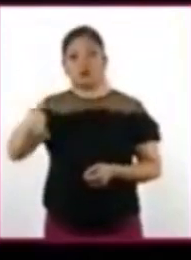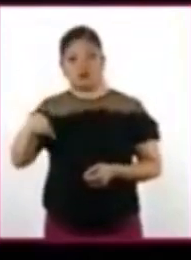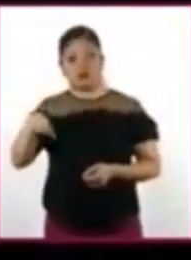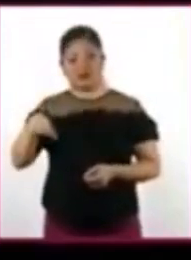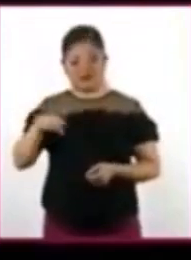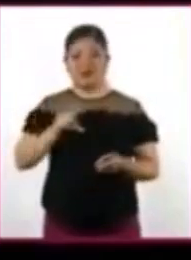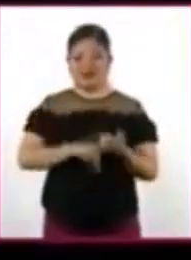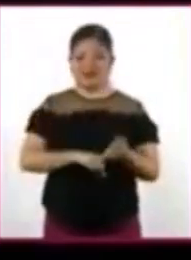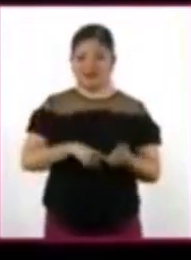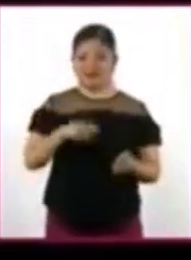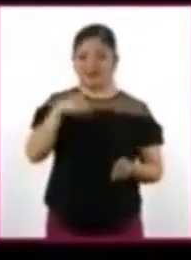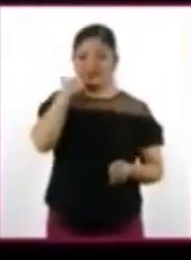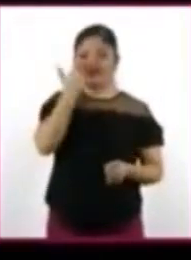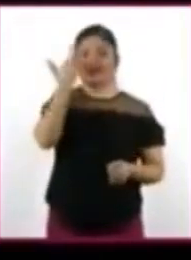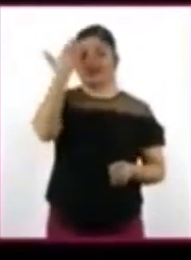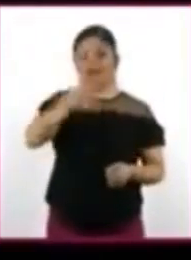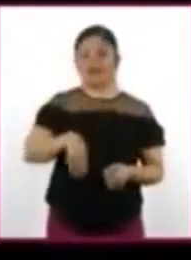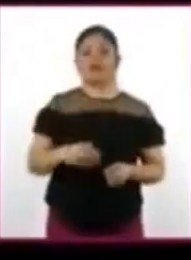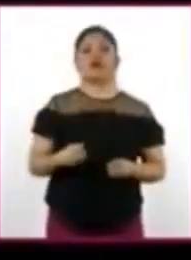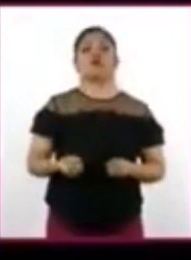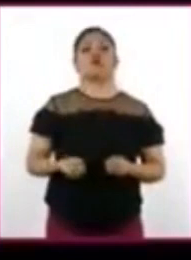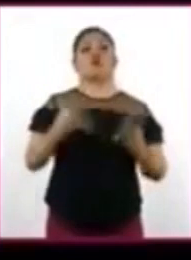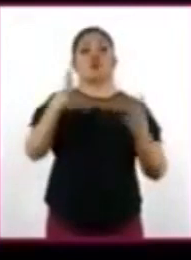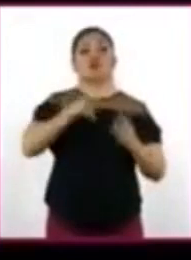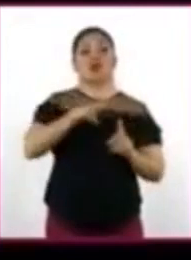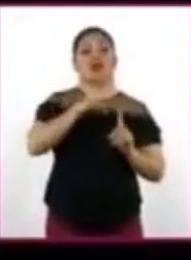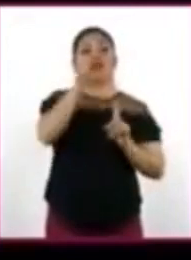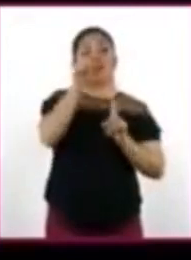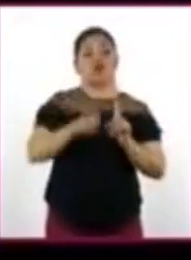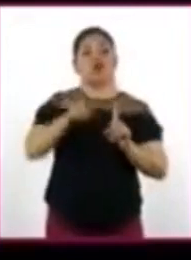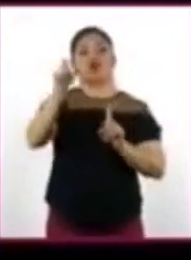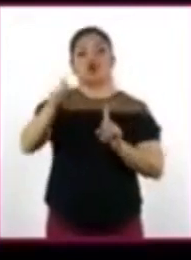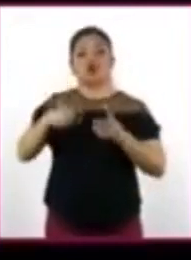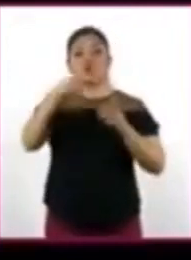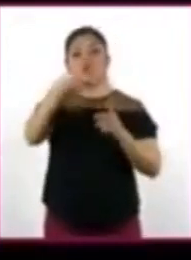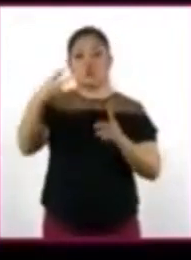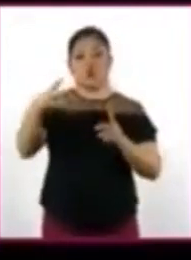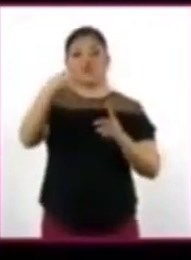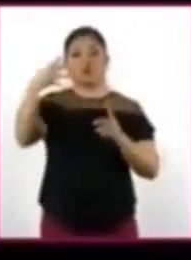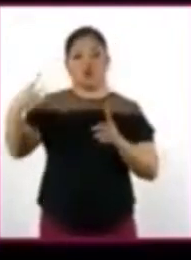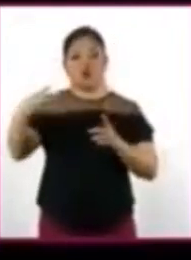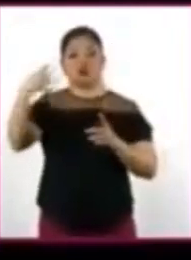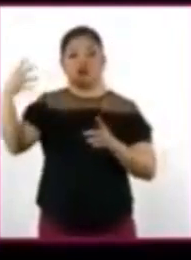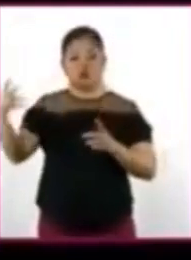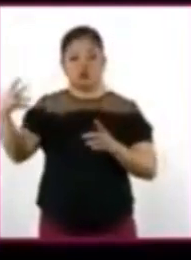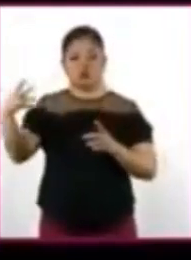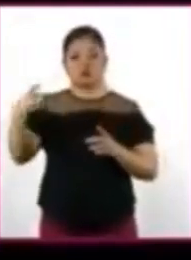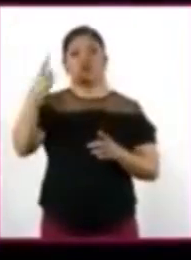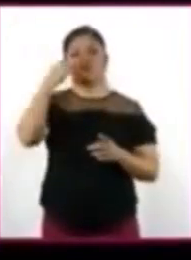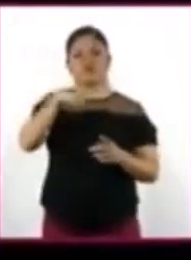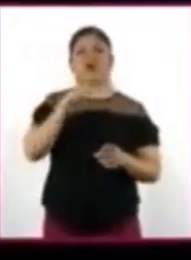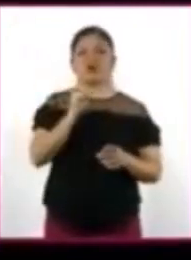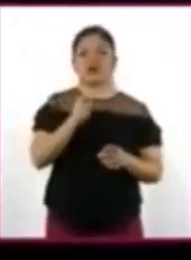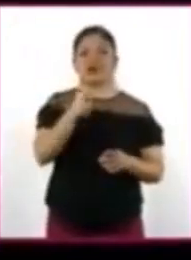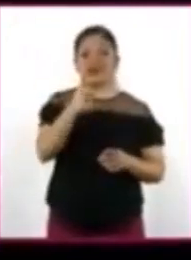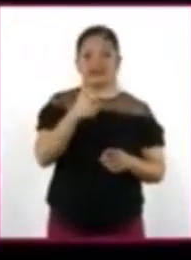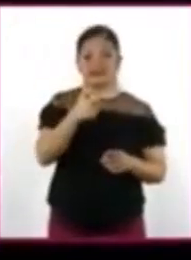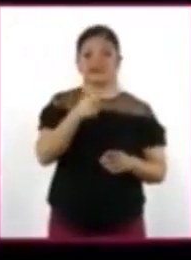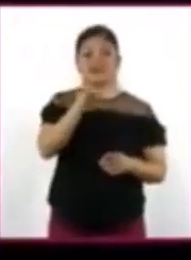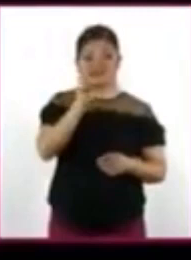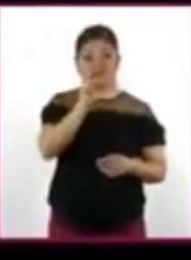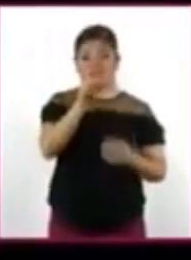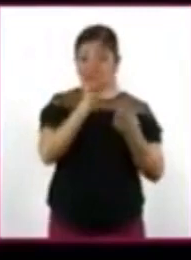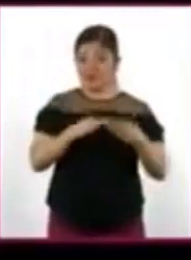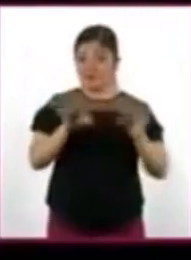lo tanto, lo que queremos saber es cuántas columnas de 4 bloques vamos a agregar para x igual a lo que sea. Y date cuenta de algo